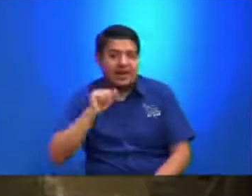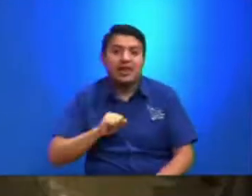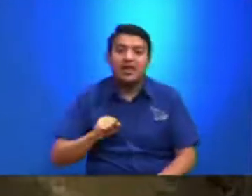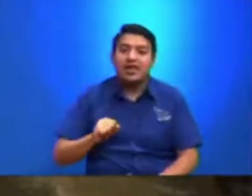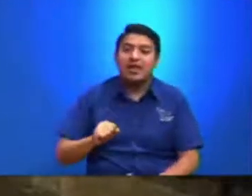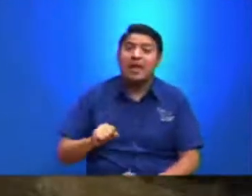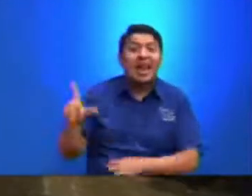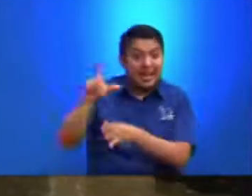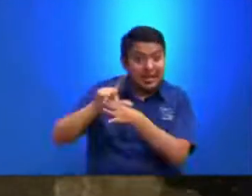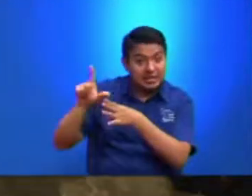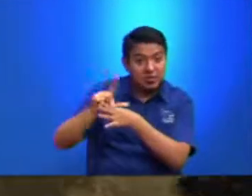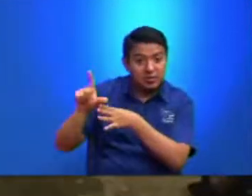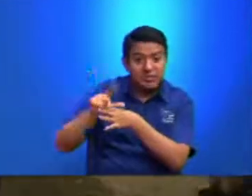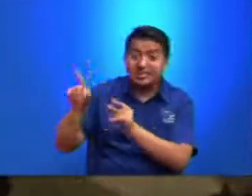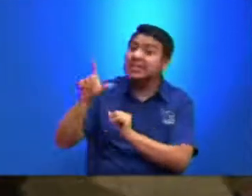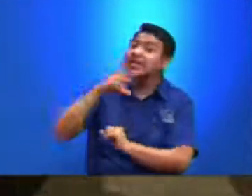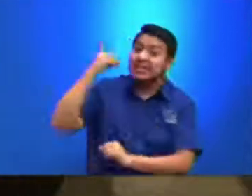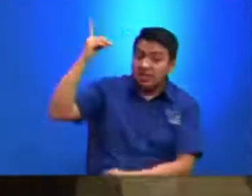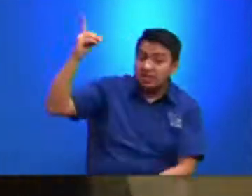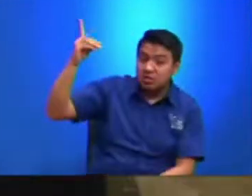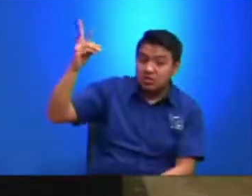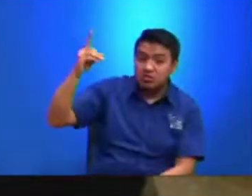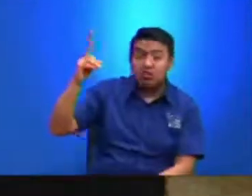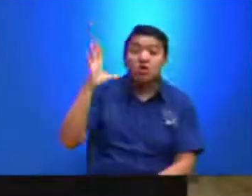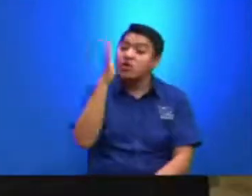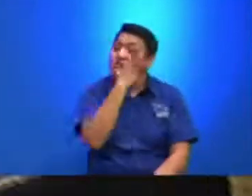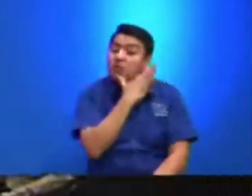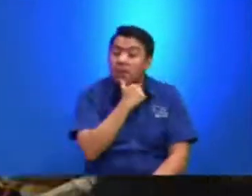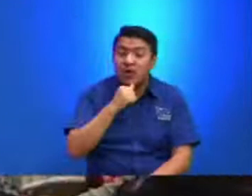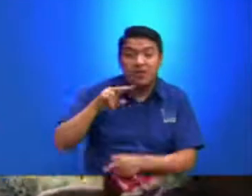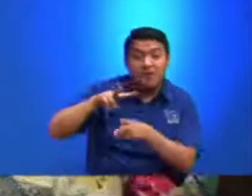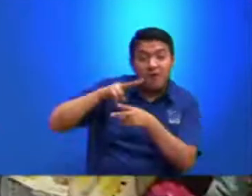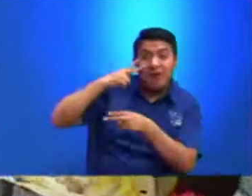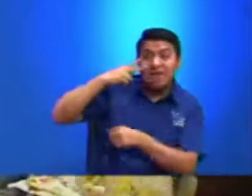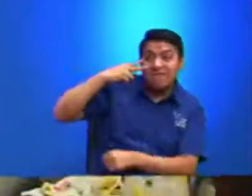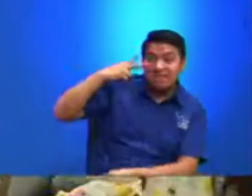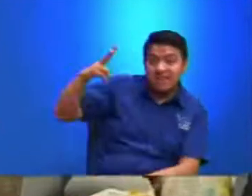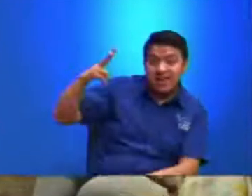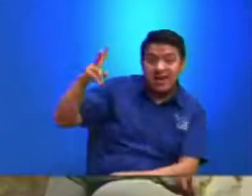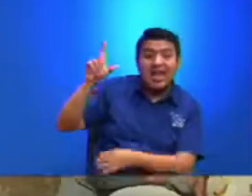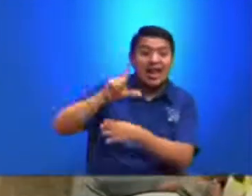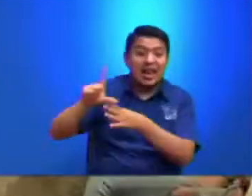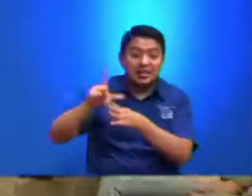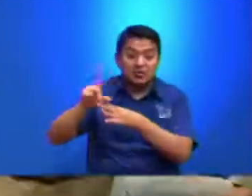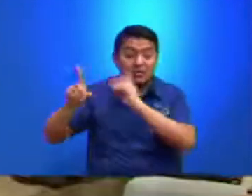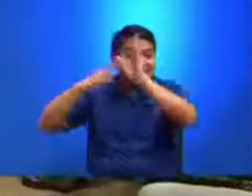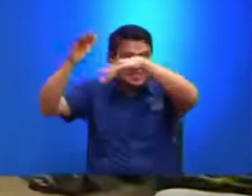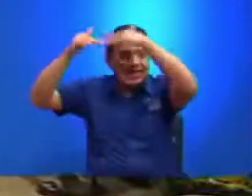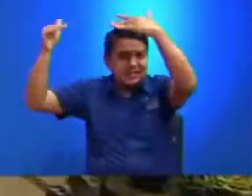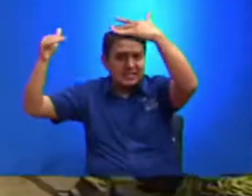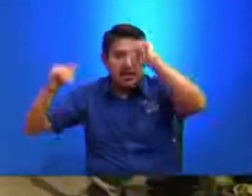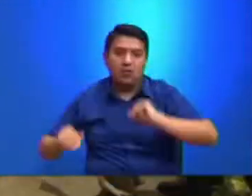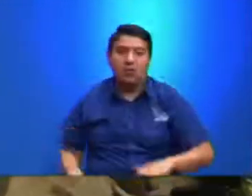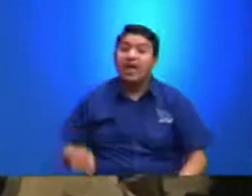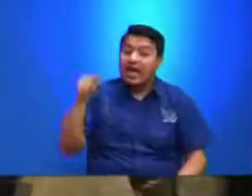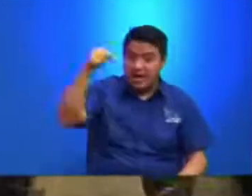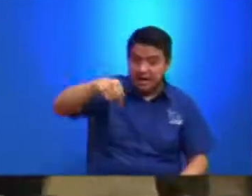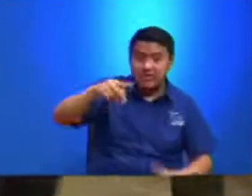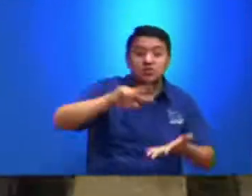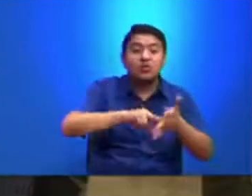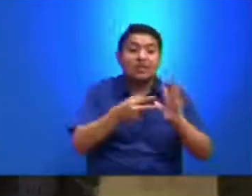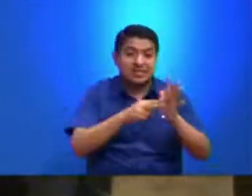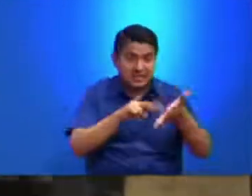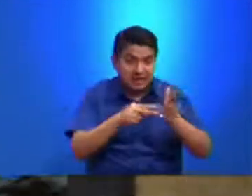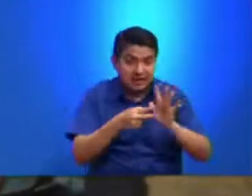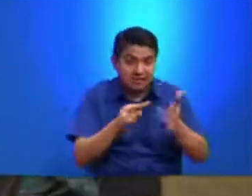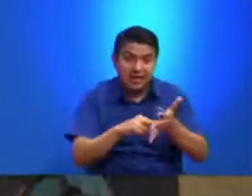entré en el discipulado y con mis ojos abiertos, con la hierba del aguacero divino, ¡pah!, se me abrieron los ojos yo,